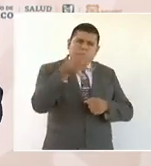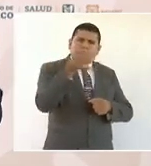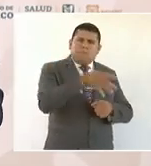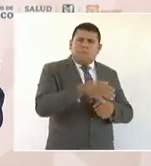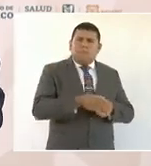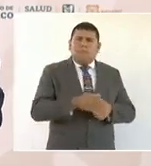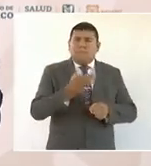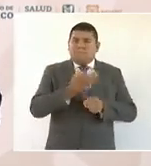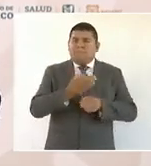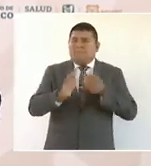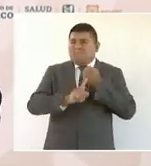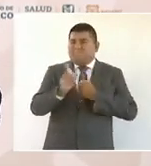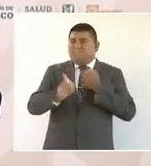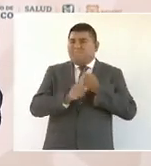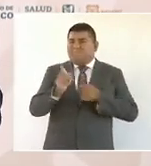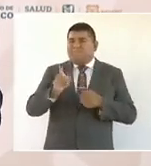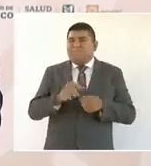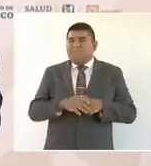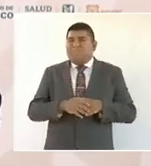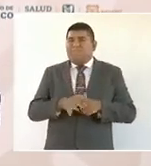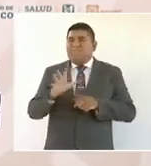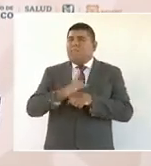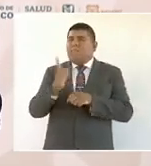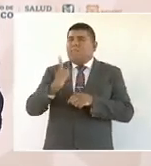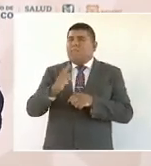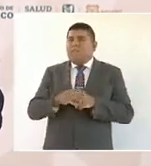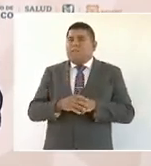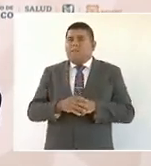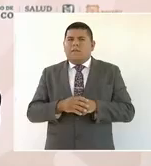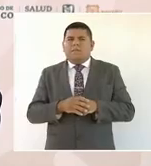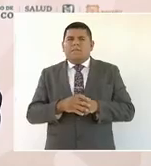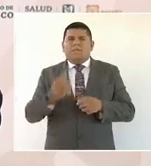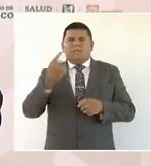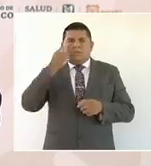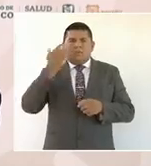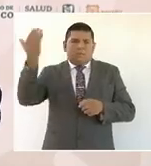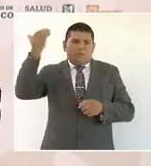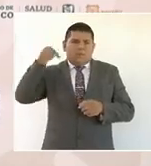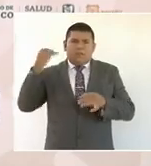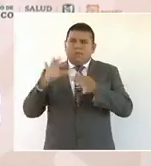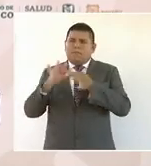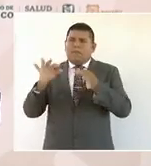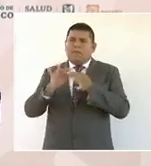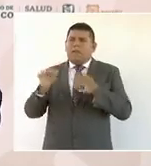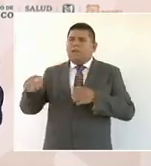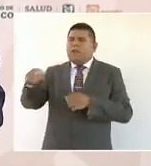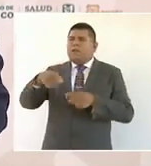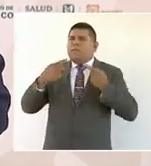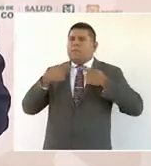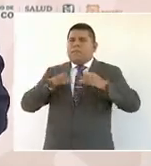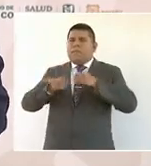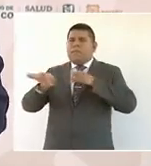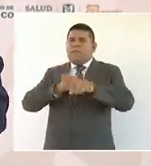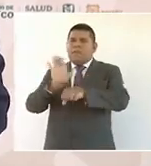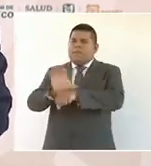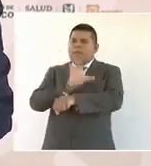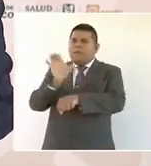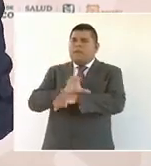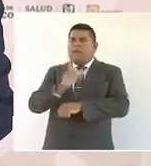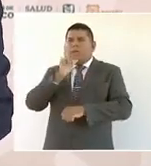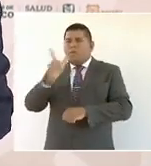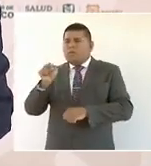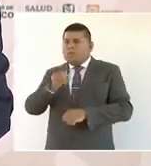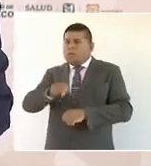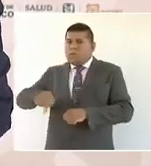esta crisis por el apoyo de los trabajadores. Hablaba yo de los electricistas. Ellos nos